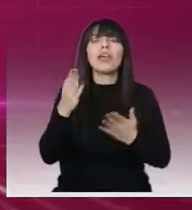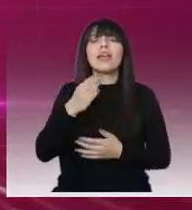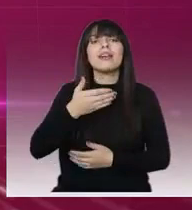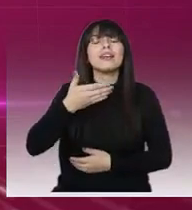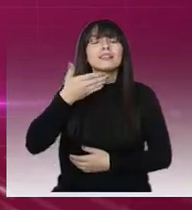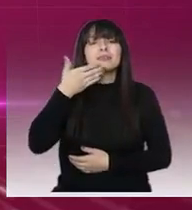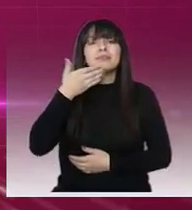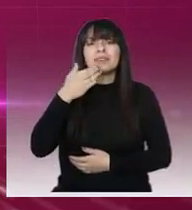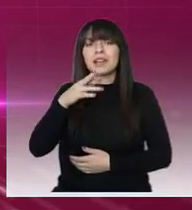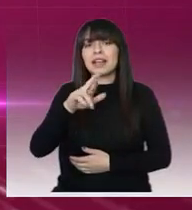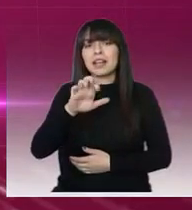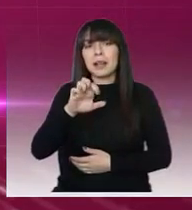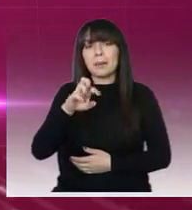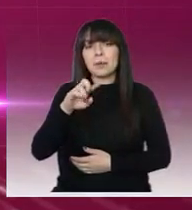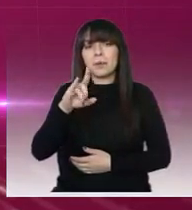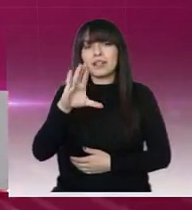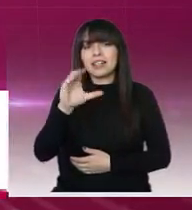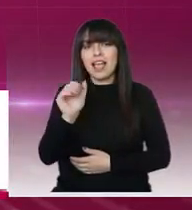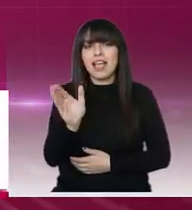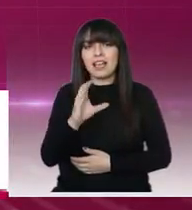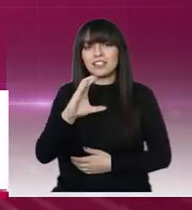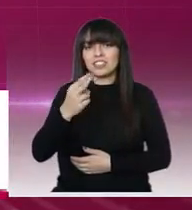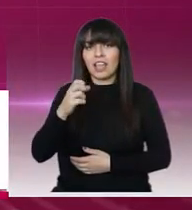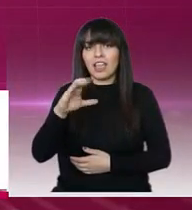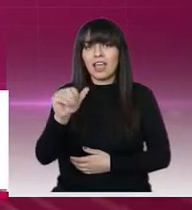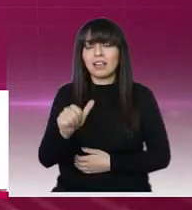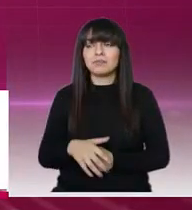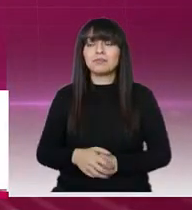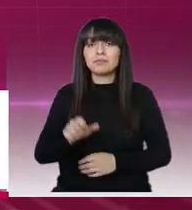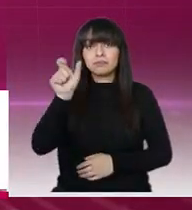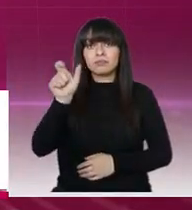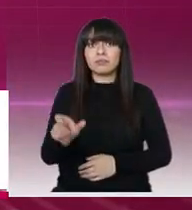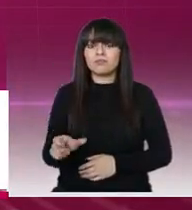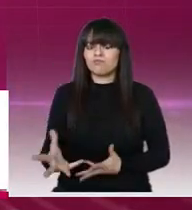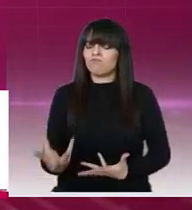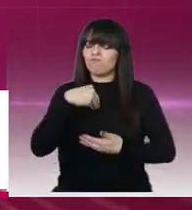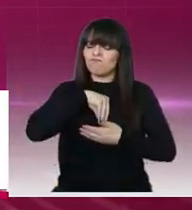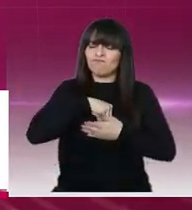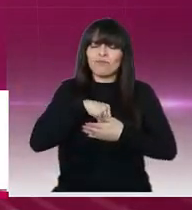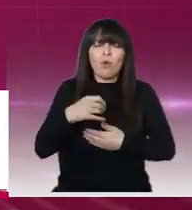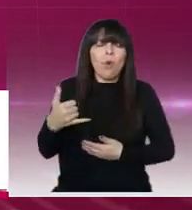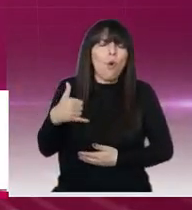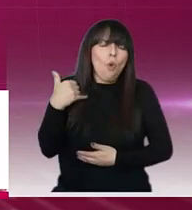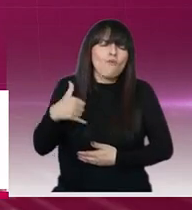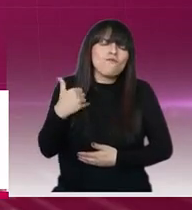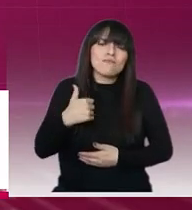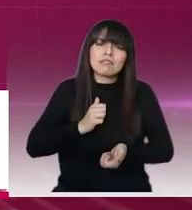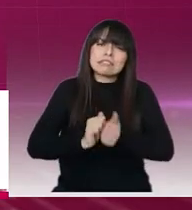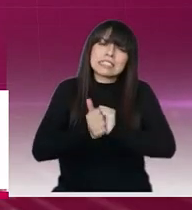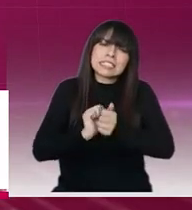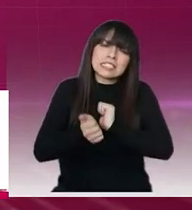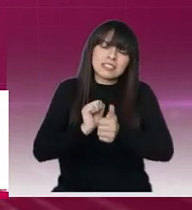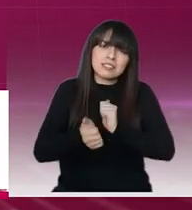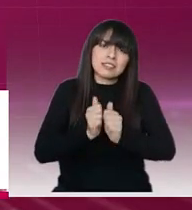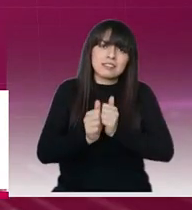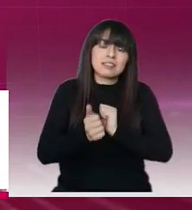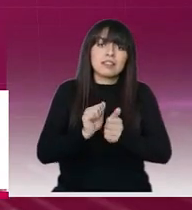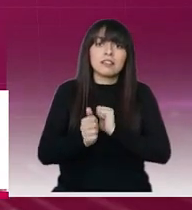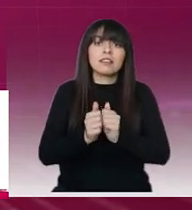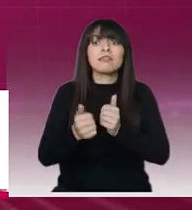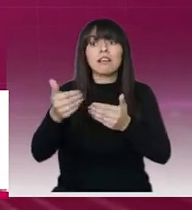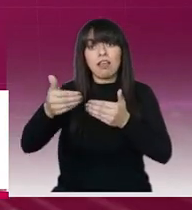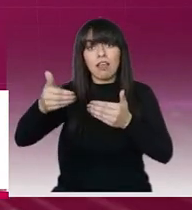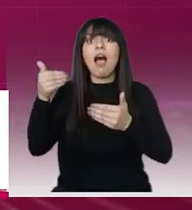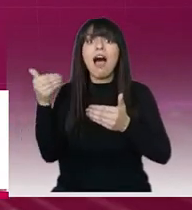El deporte lo lleva desde muy temprana edad en su sangre. En algún momento de su vida pudo hacer parte de las divisiones inferiores de Millonarios, pero